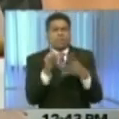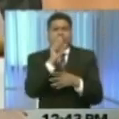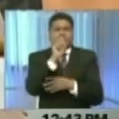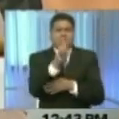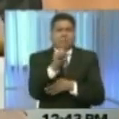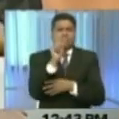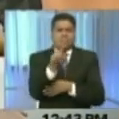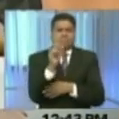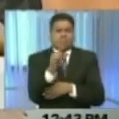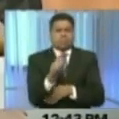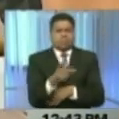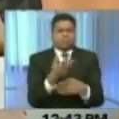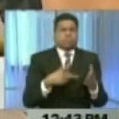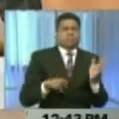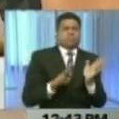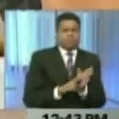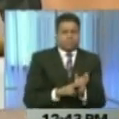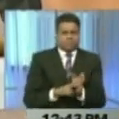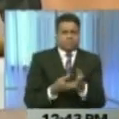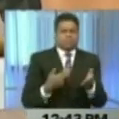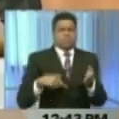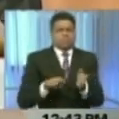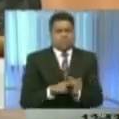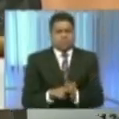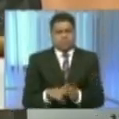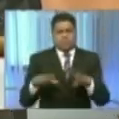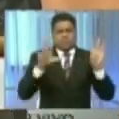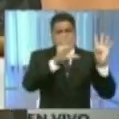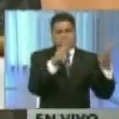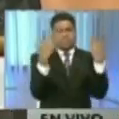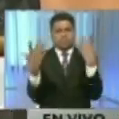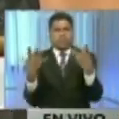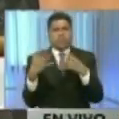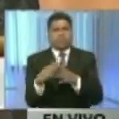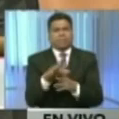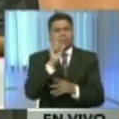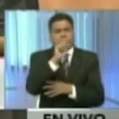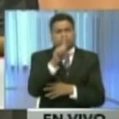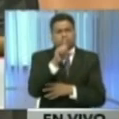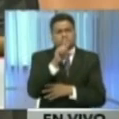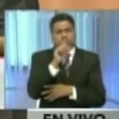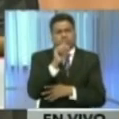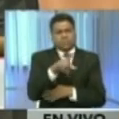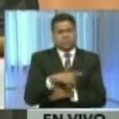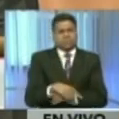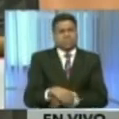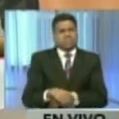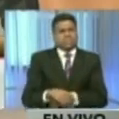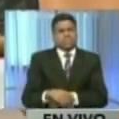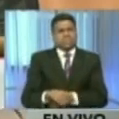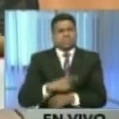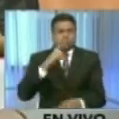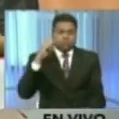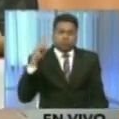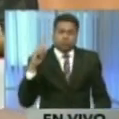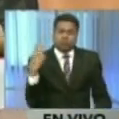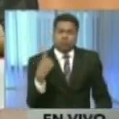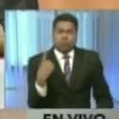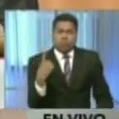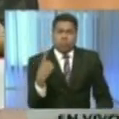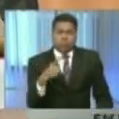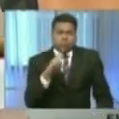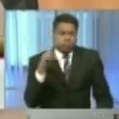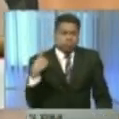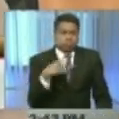producidos. De esos 99 tweets, solamente en el año 2016, 62 se